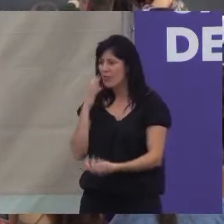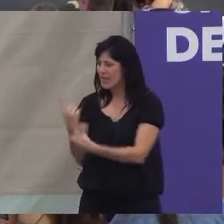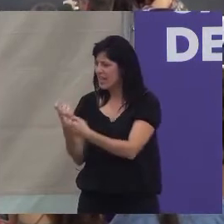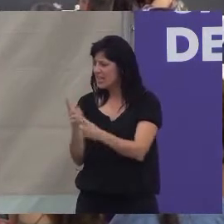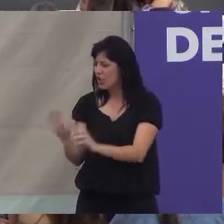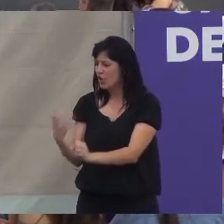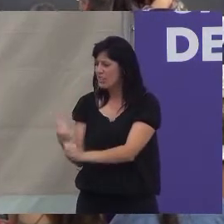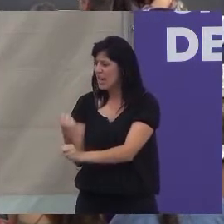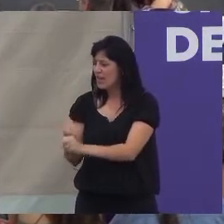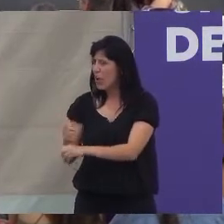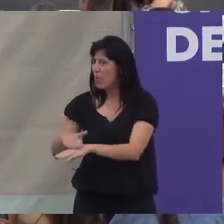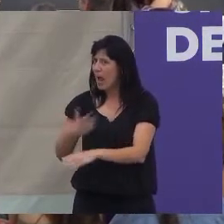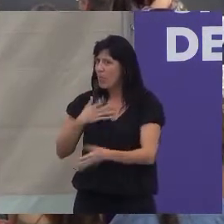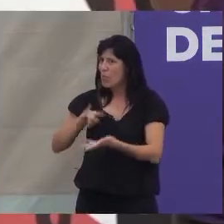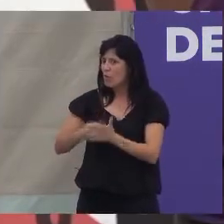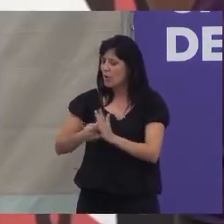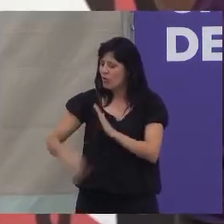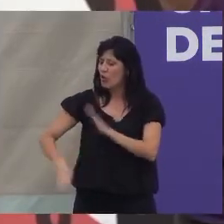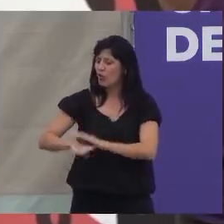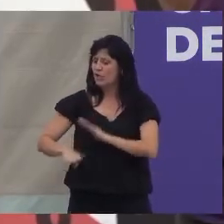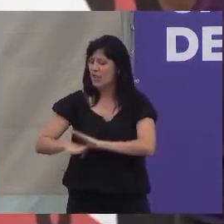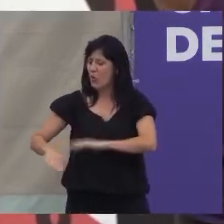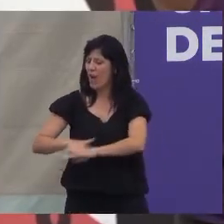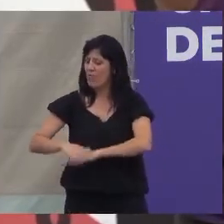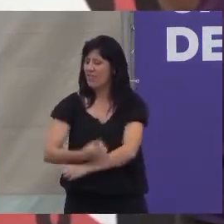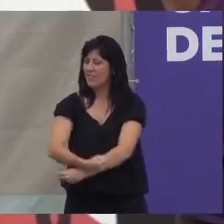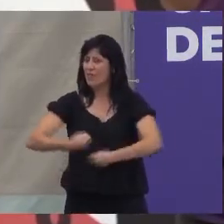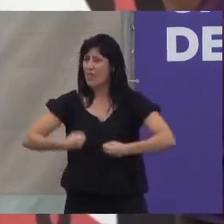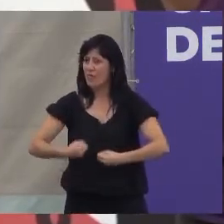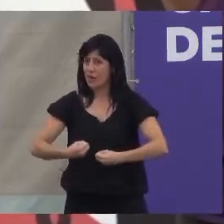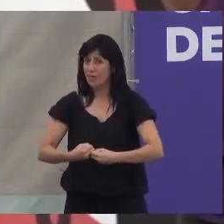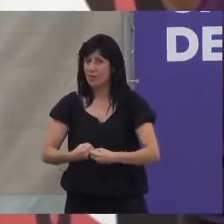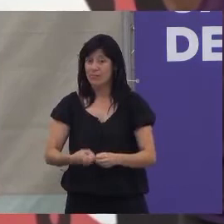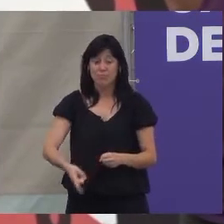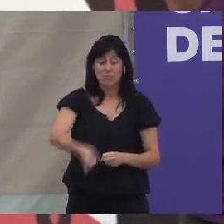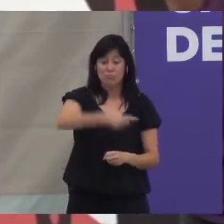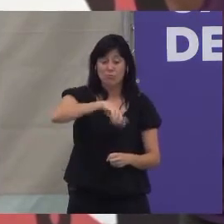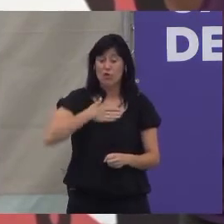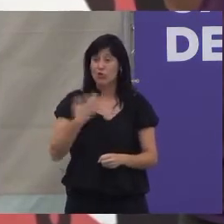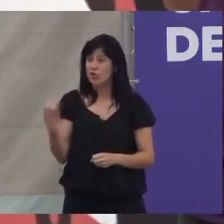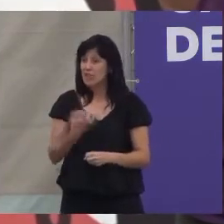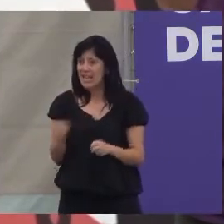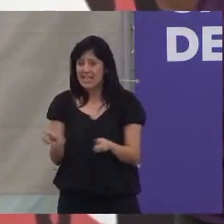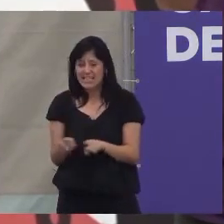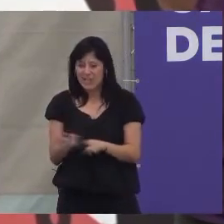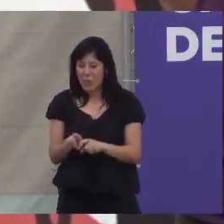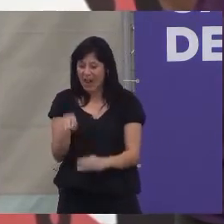se sostenga nuestro proyecto político. Somos la materia viva de la